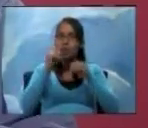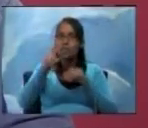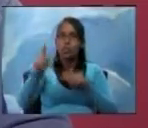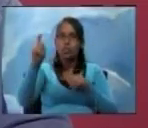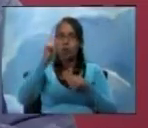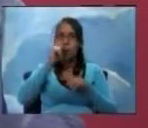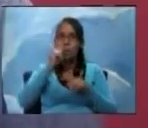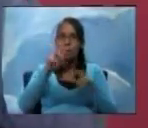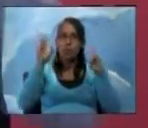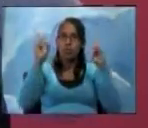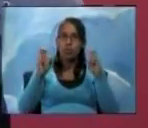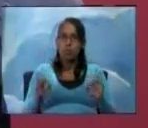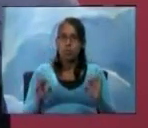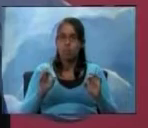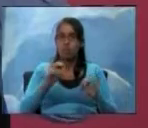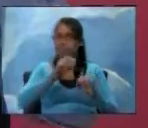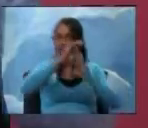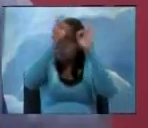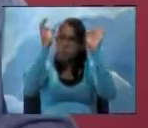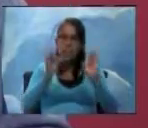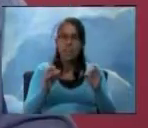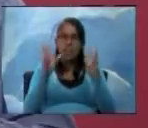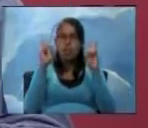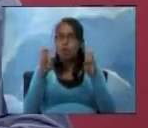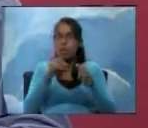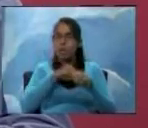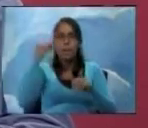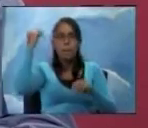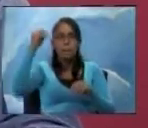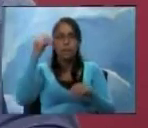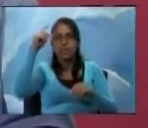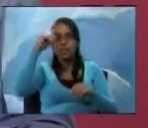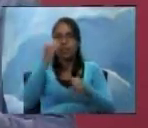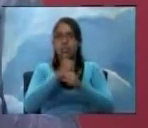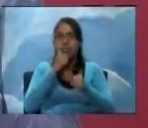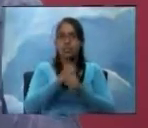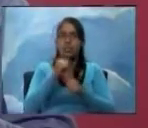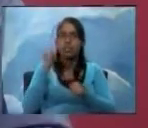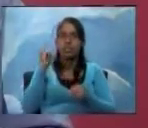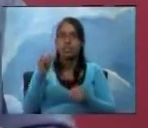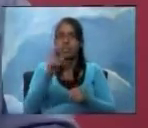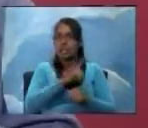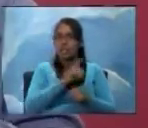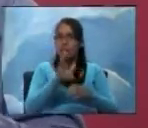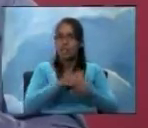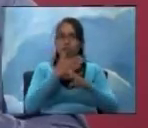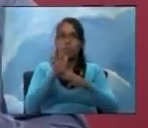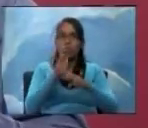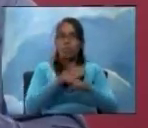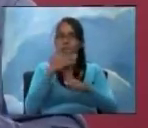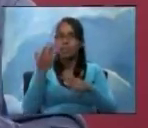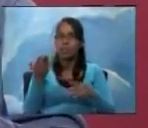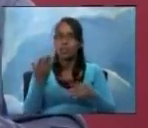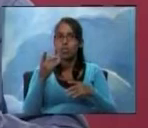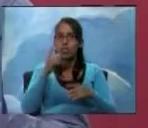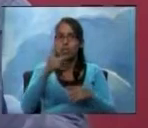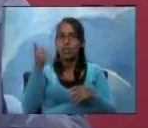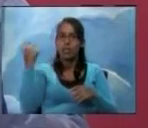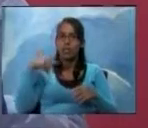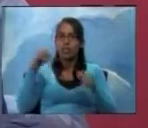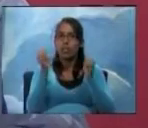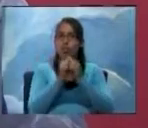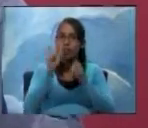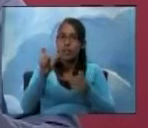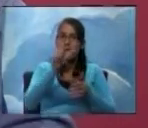hombre nuevo, una nueva manera de pensar, de actuar y de compartir lo que él tiene con